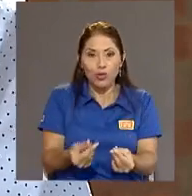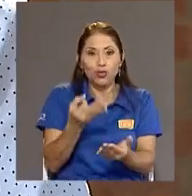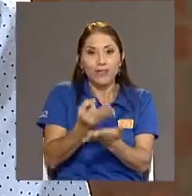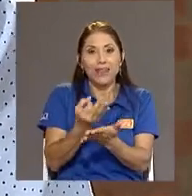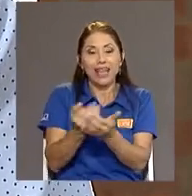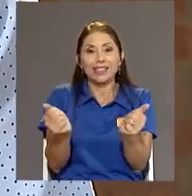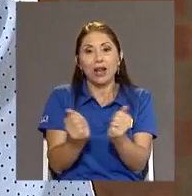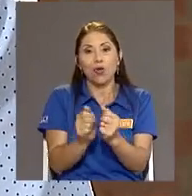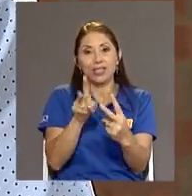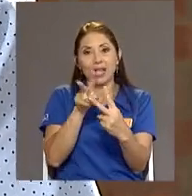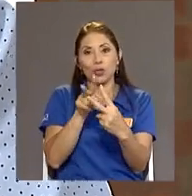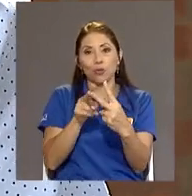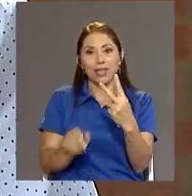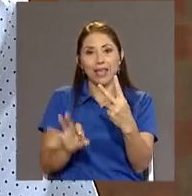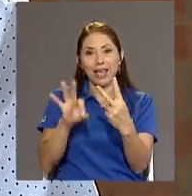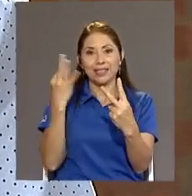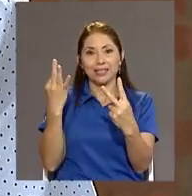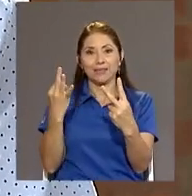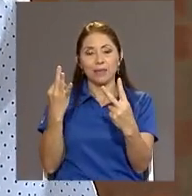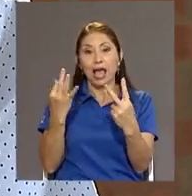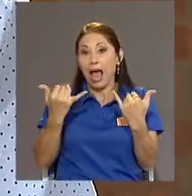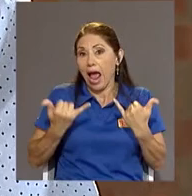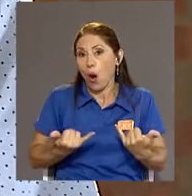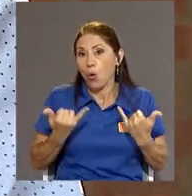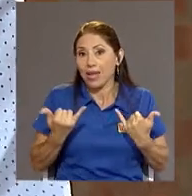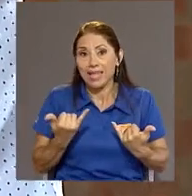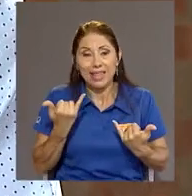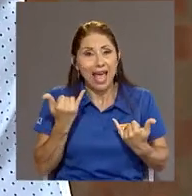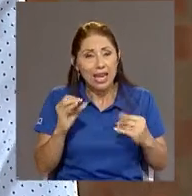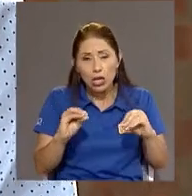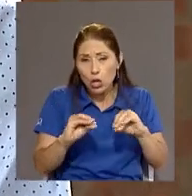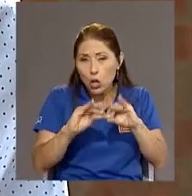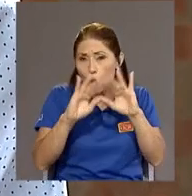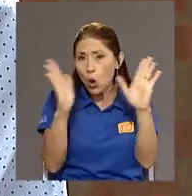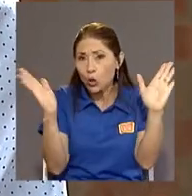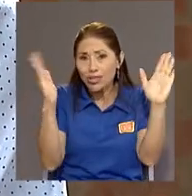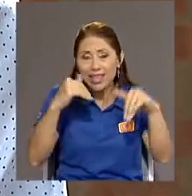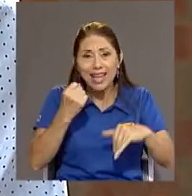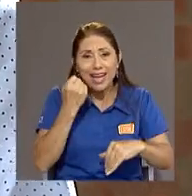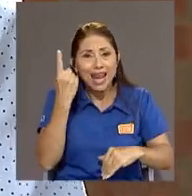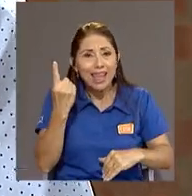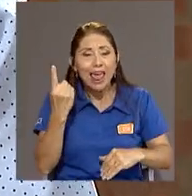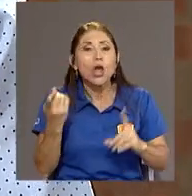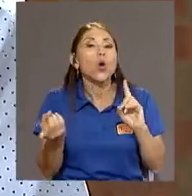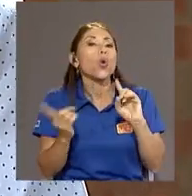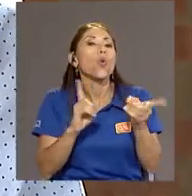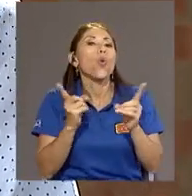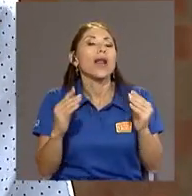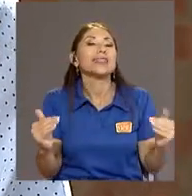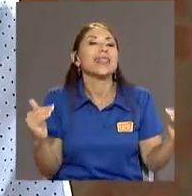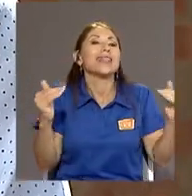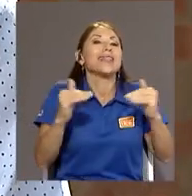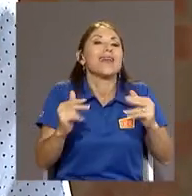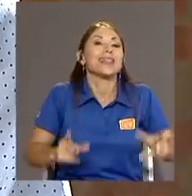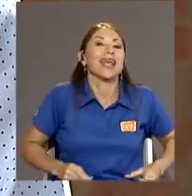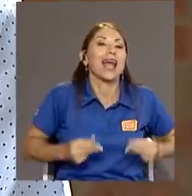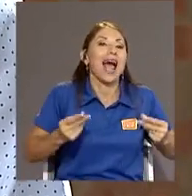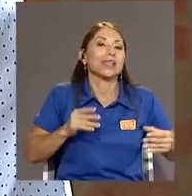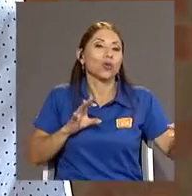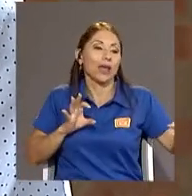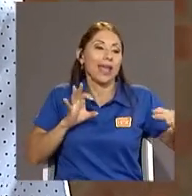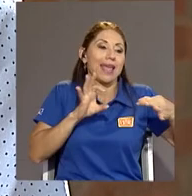2 vías. No se tiene claridad ahorita de cuál está siendo el nivel de gasto que se financia con una o con otra, por